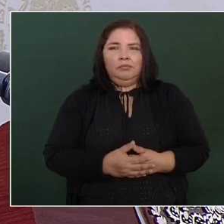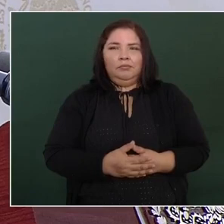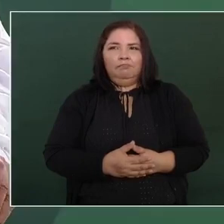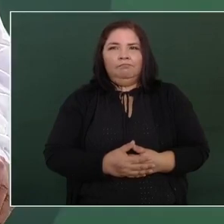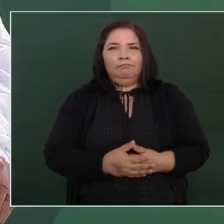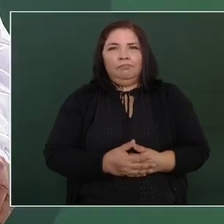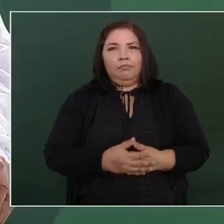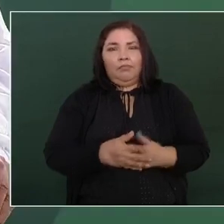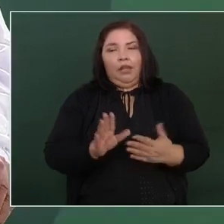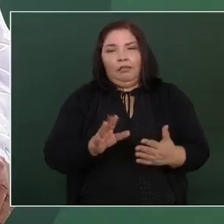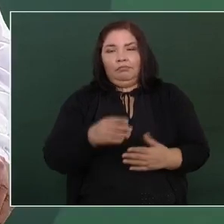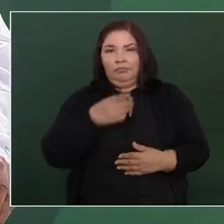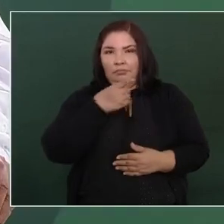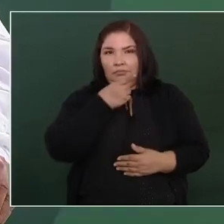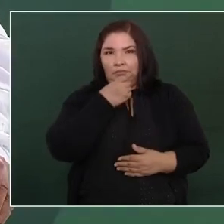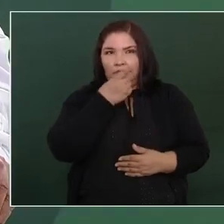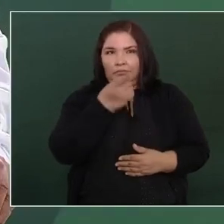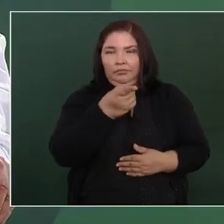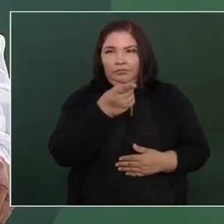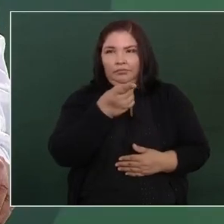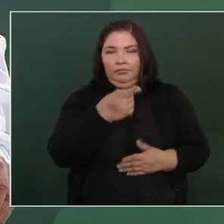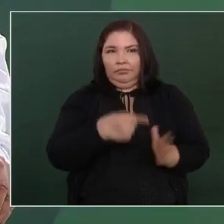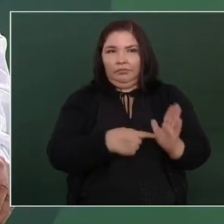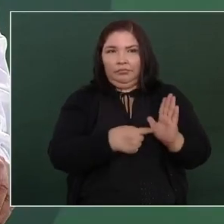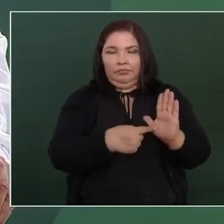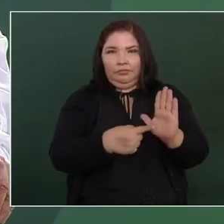dejar de manifiesto